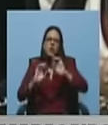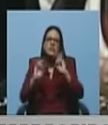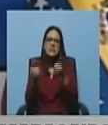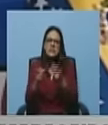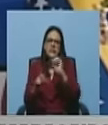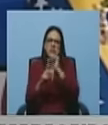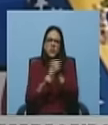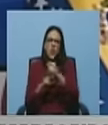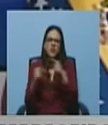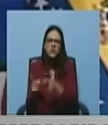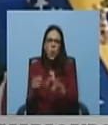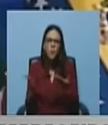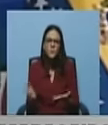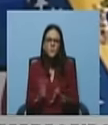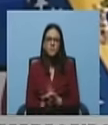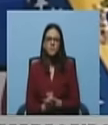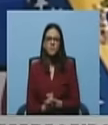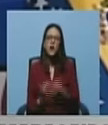Gracias.